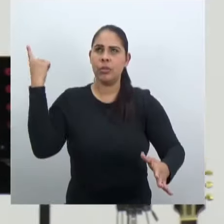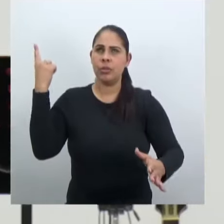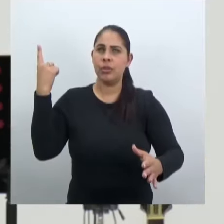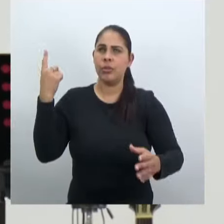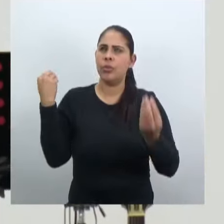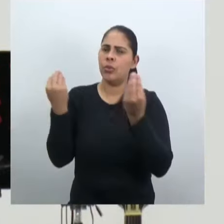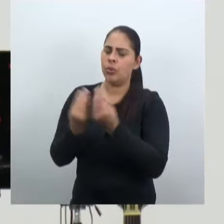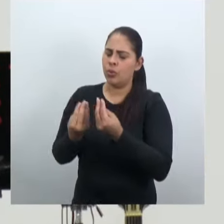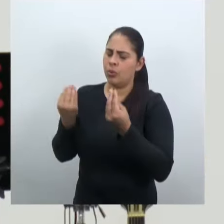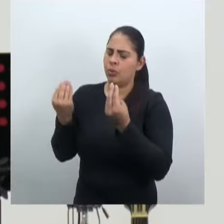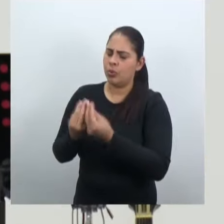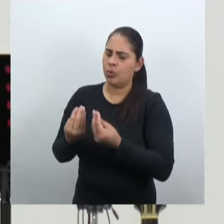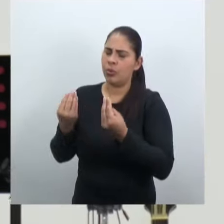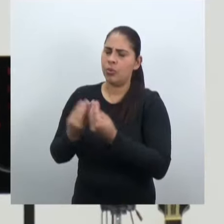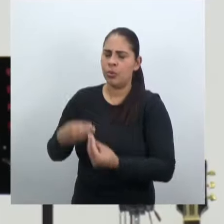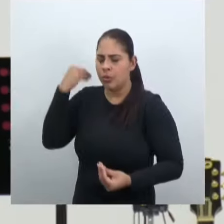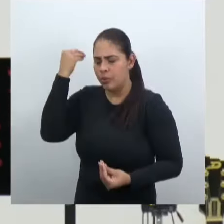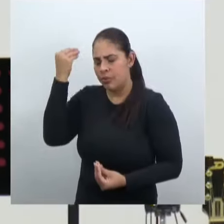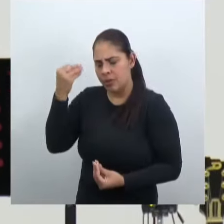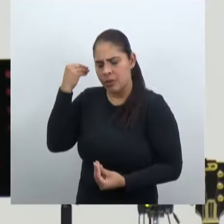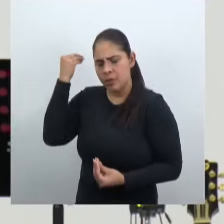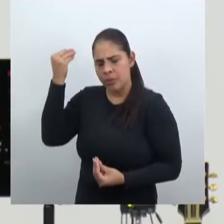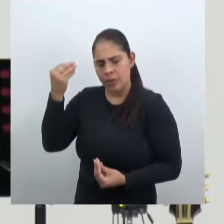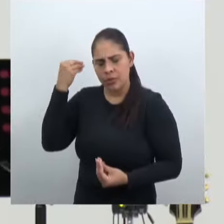Señor. Yo solo pienso las cosas del Señor.